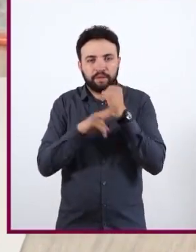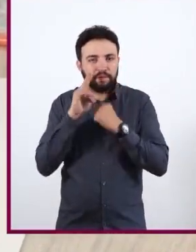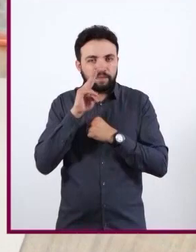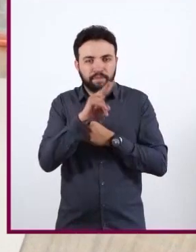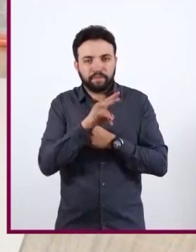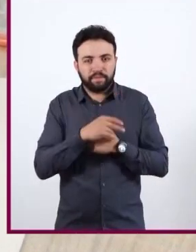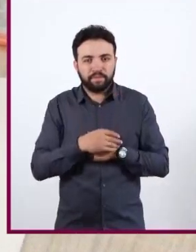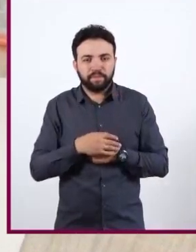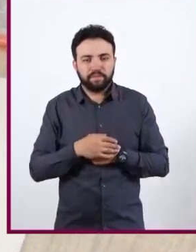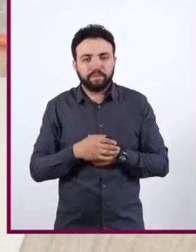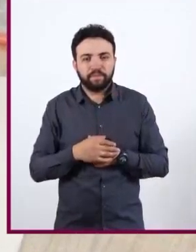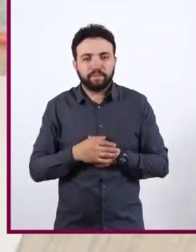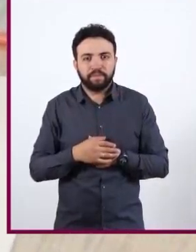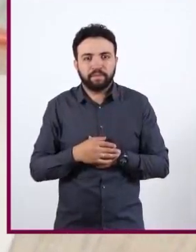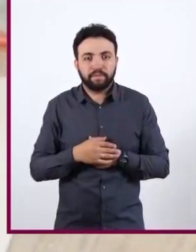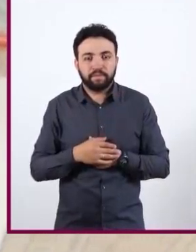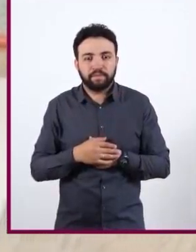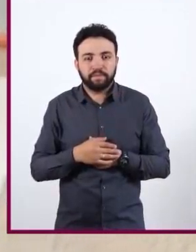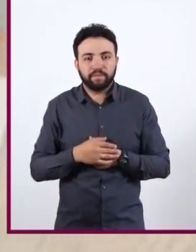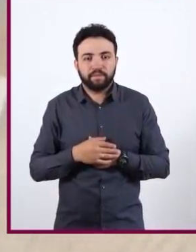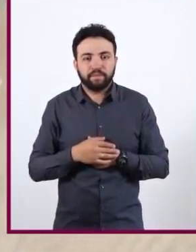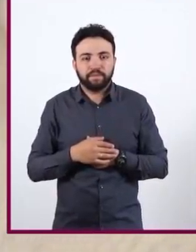cristal o en el aluminio, ¿ven?